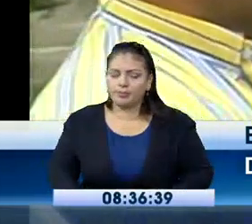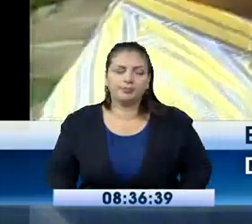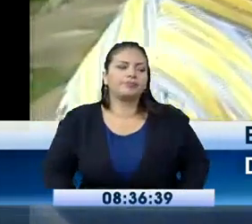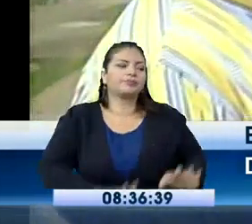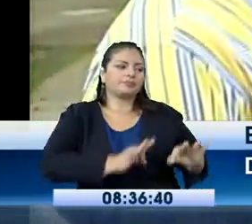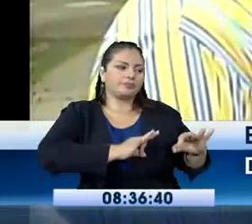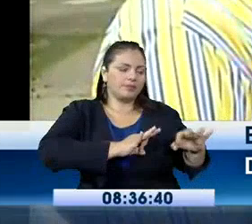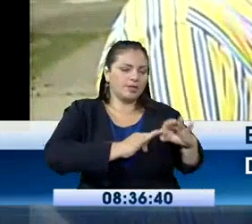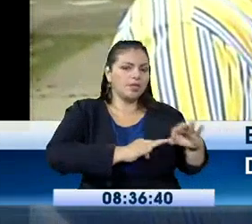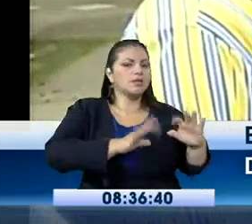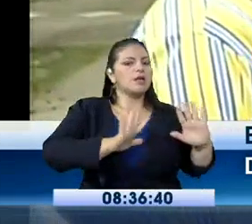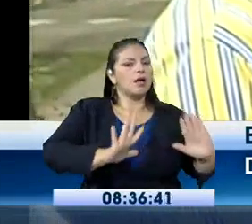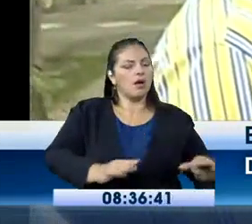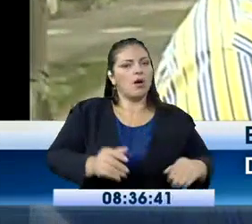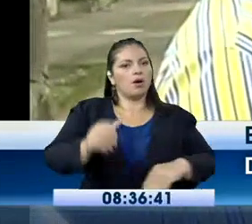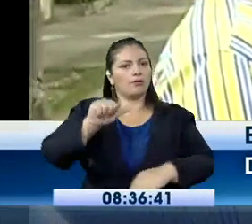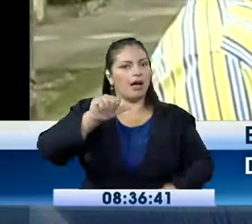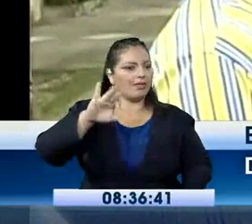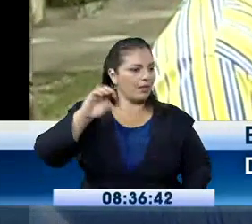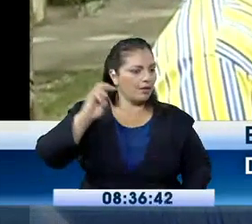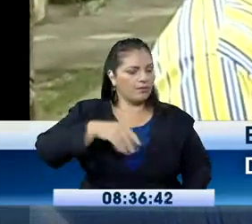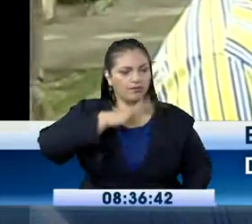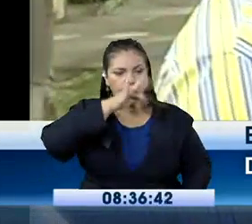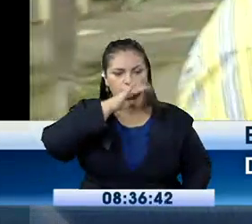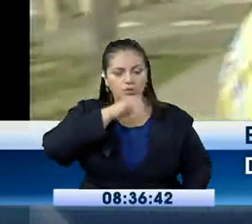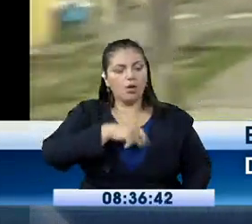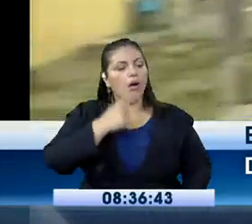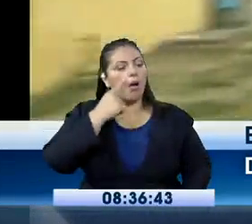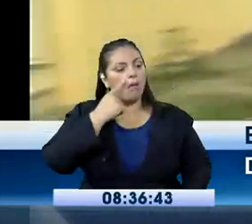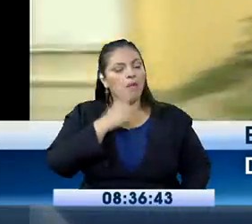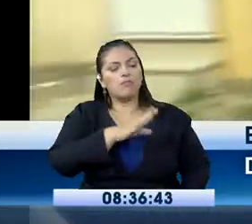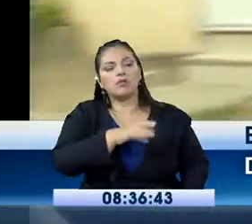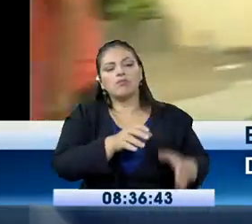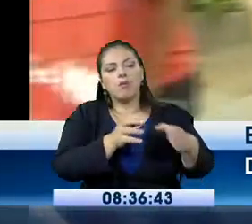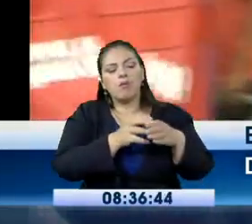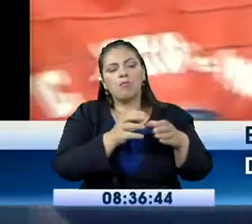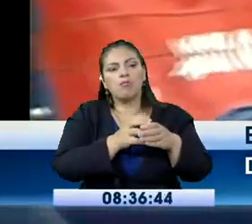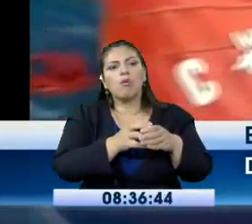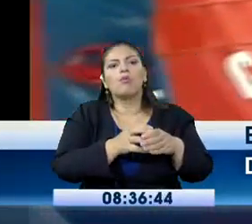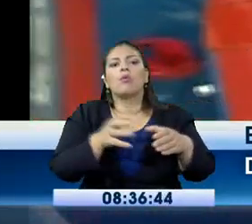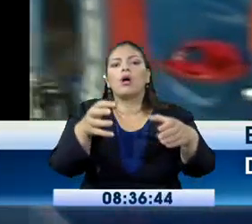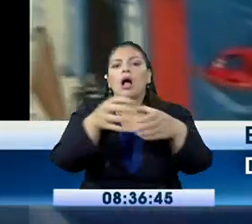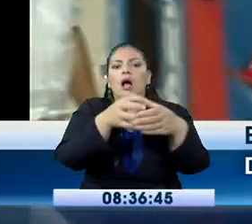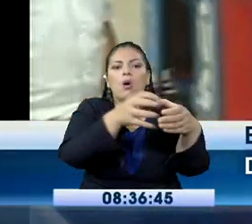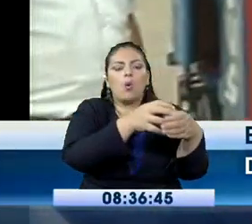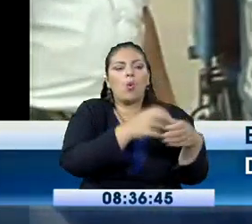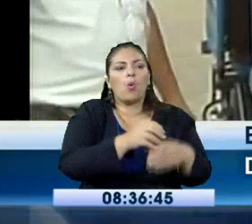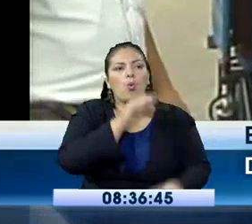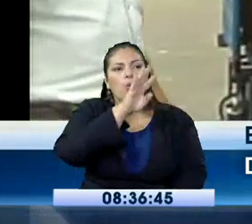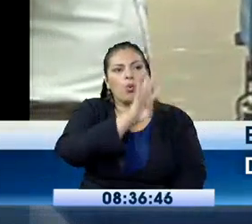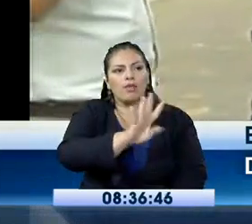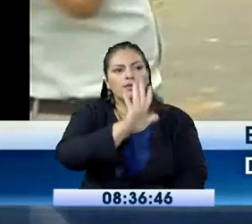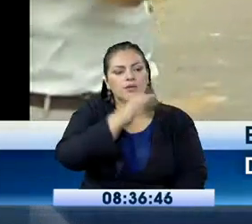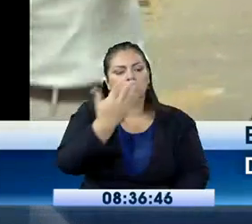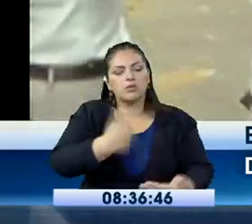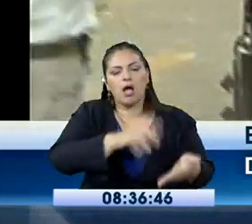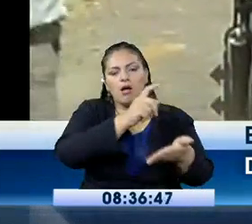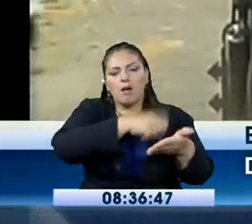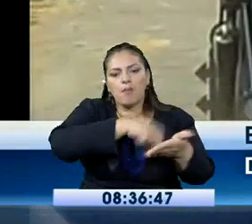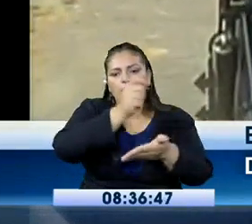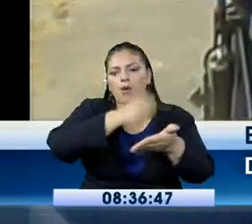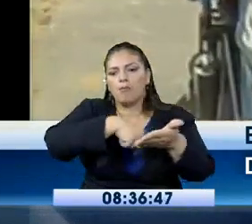pleno proceso ya de regularización, ya constituyeron alrededor de 45 cooperativas, a más de las compañías que ya